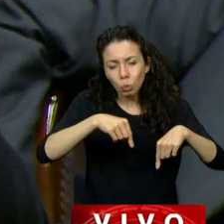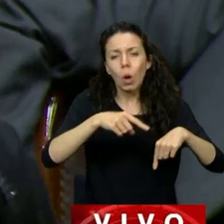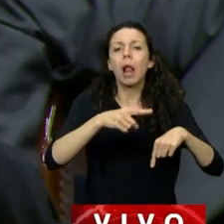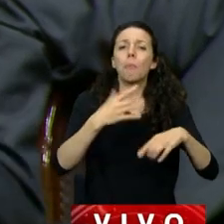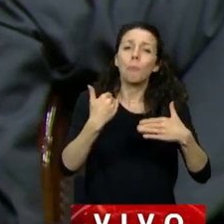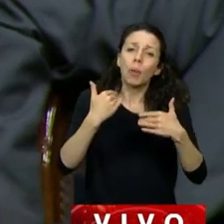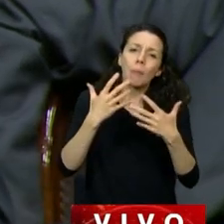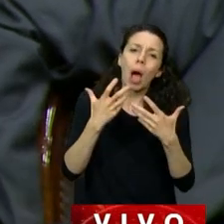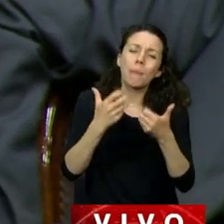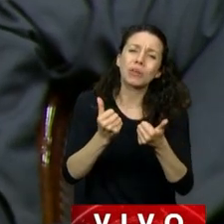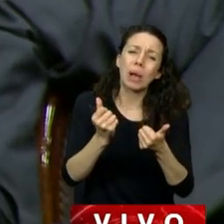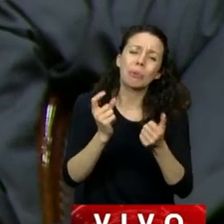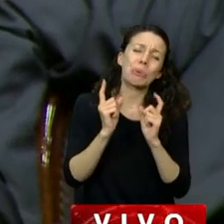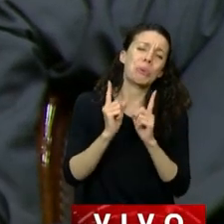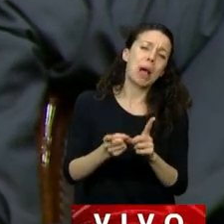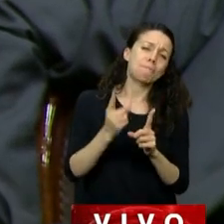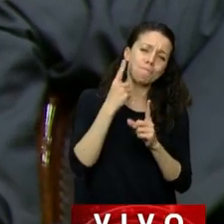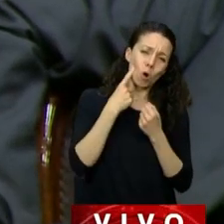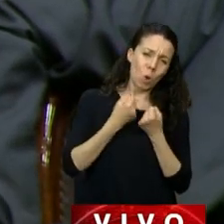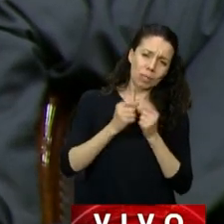que podíamos producir mucho más,